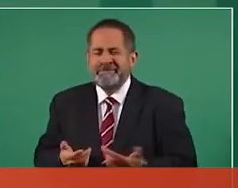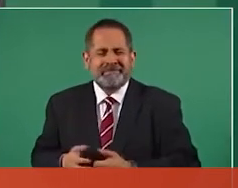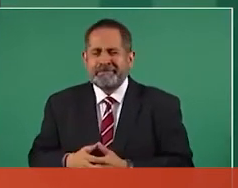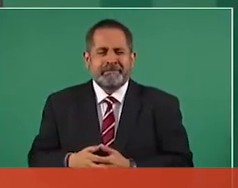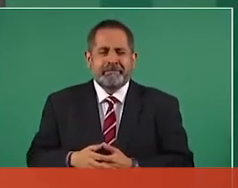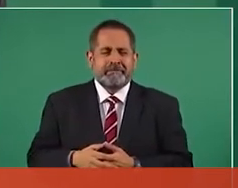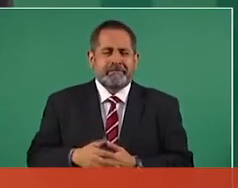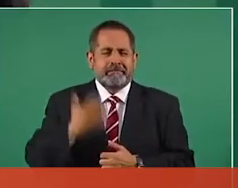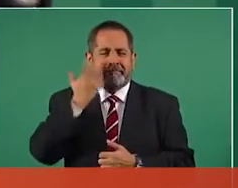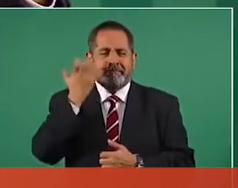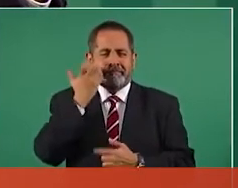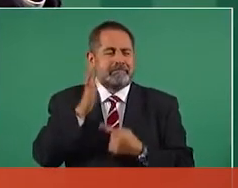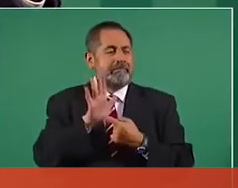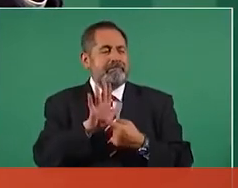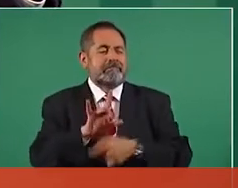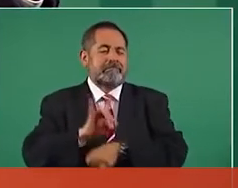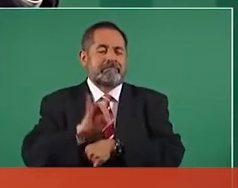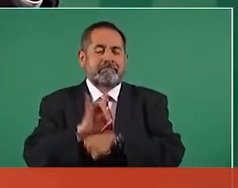una presentación.